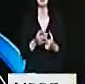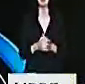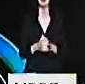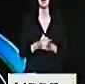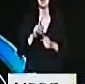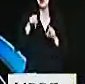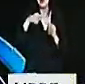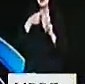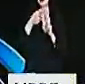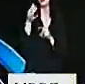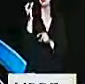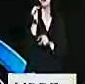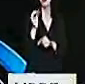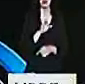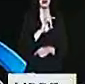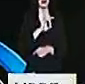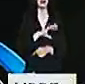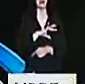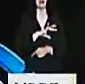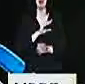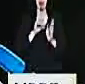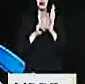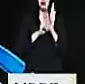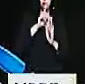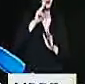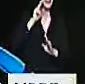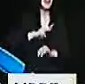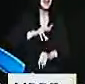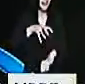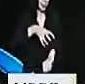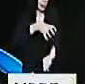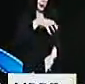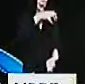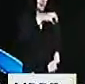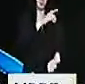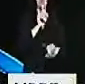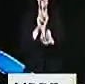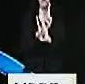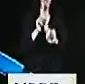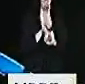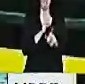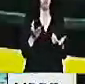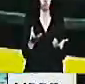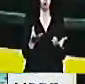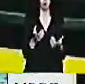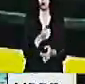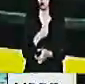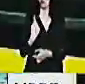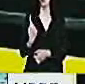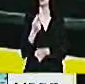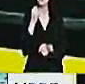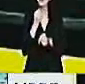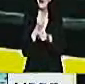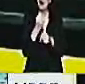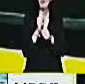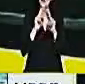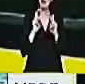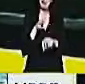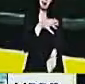pero además yo diría que Chile no se desarrolla si sus territorios no se desarrollan. Esa es una frase quienes trabajamos en, y estudiamos los